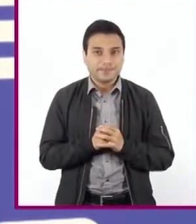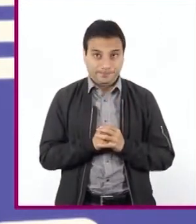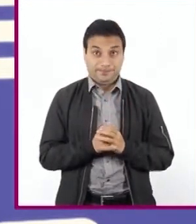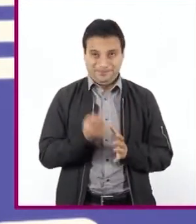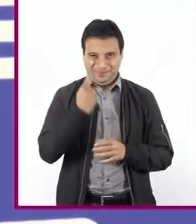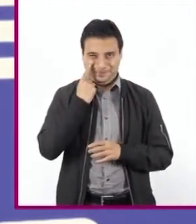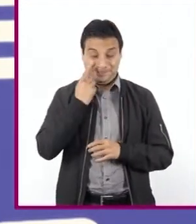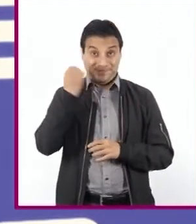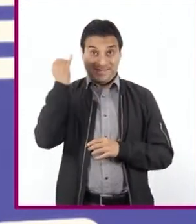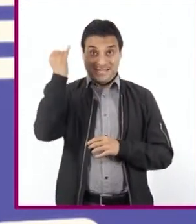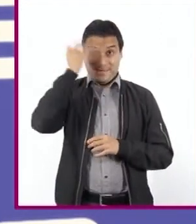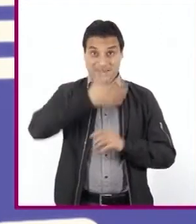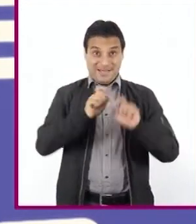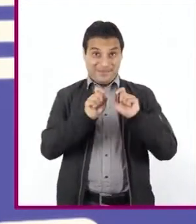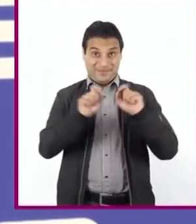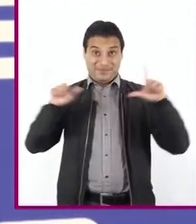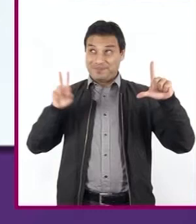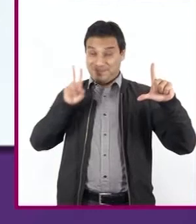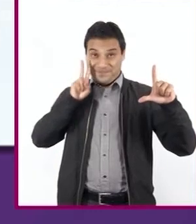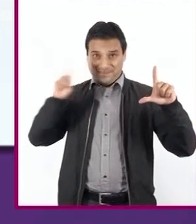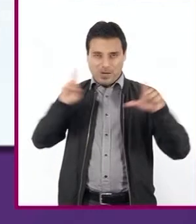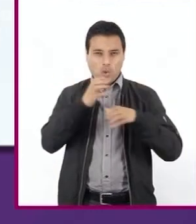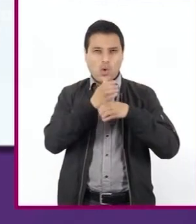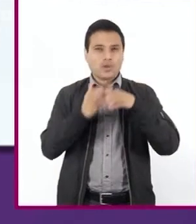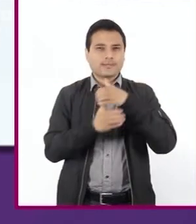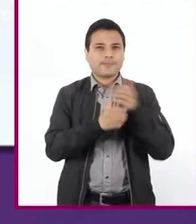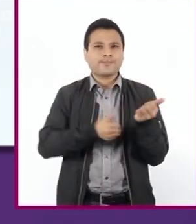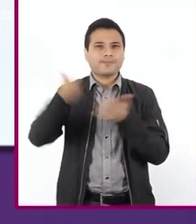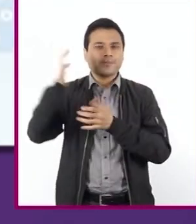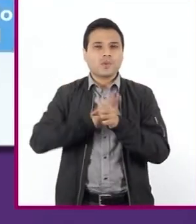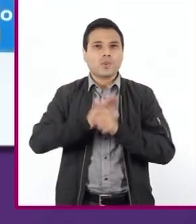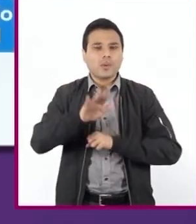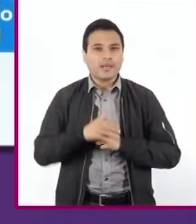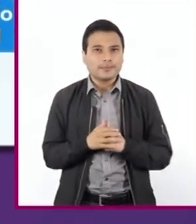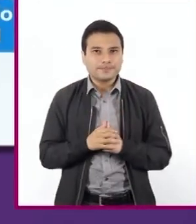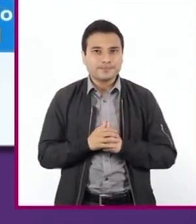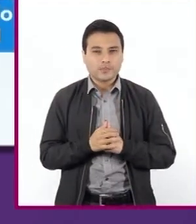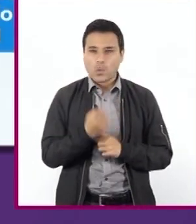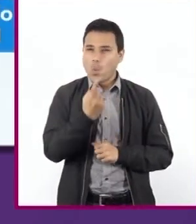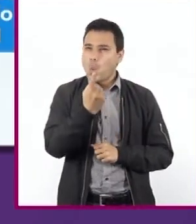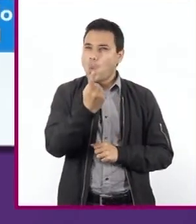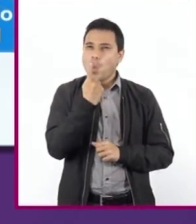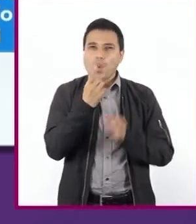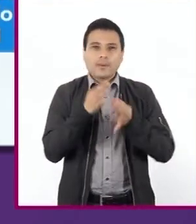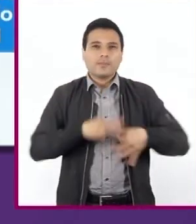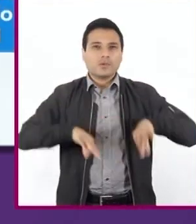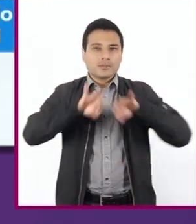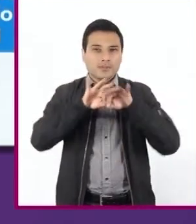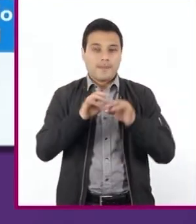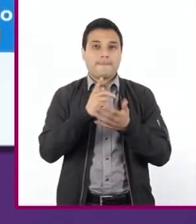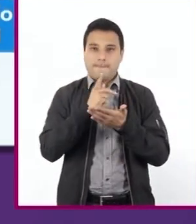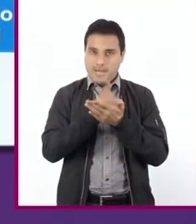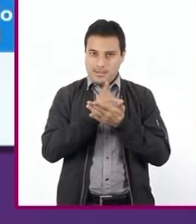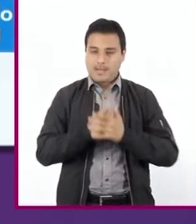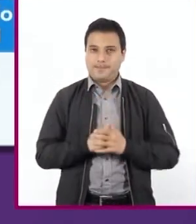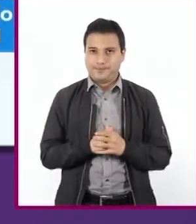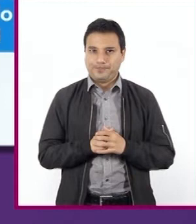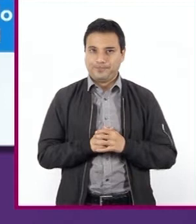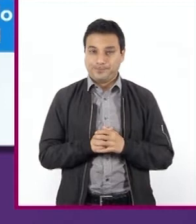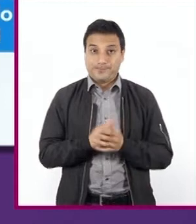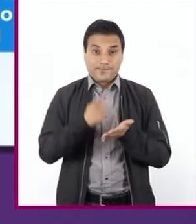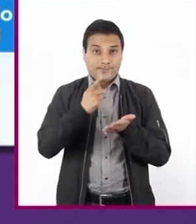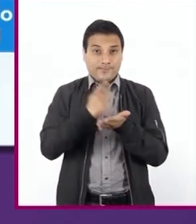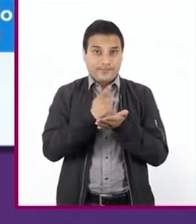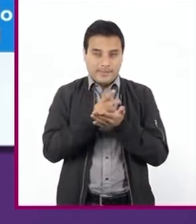la siguiente imagen y veamos algunos. Uno de los productos esenciales era la plata, que sirvió como